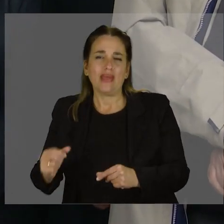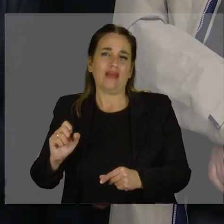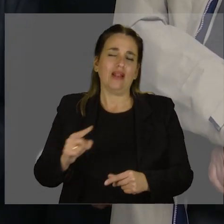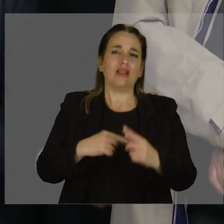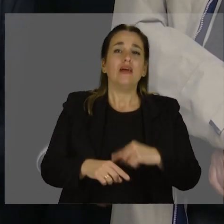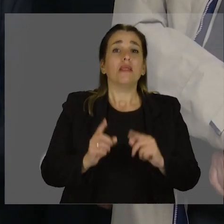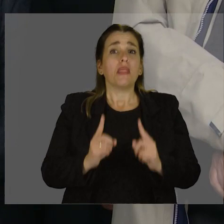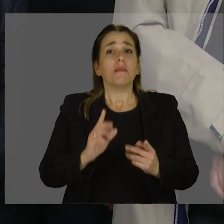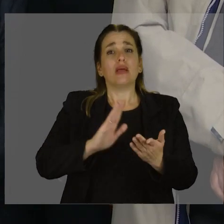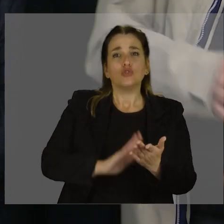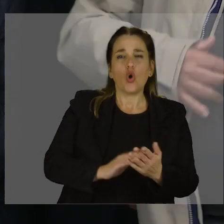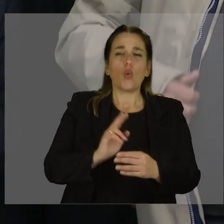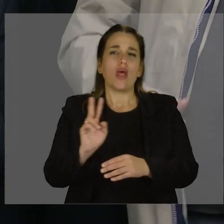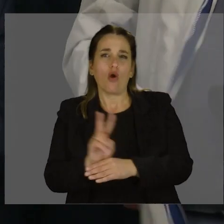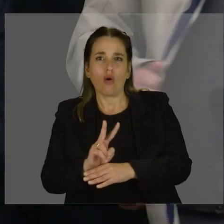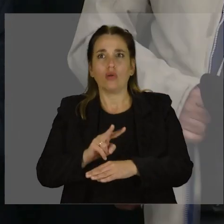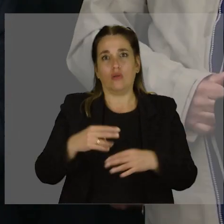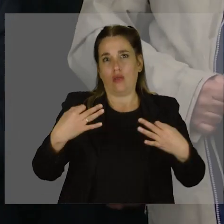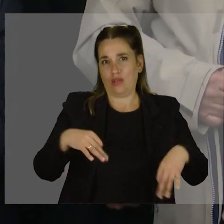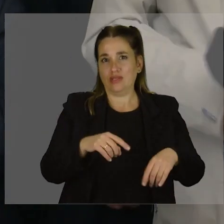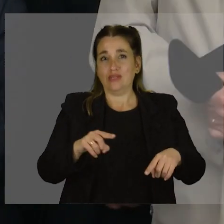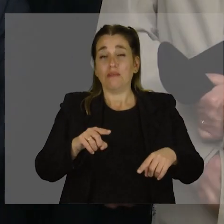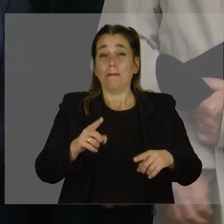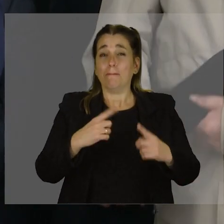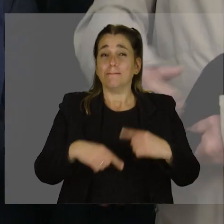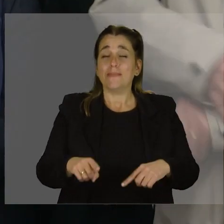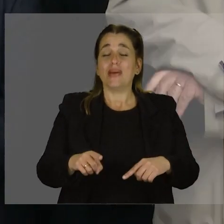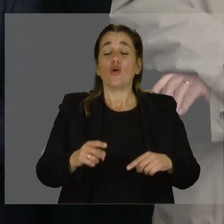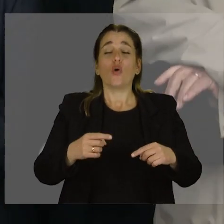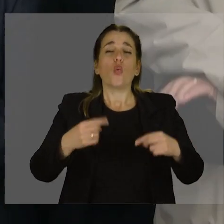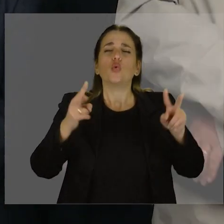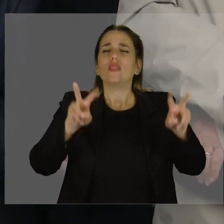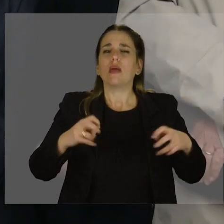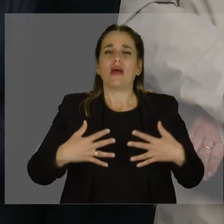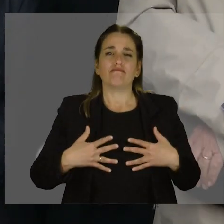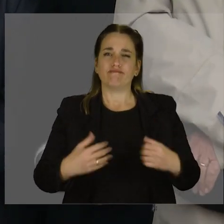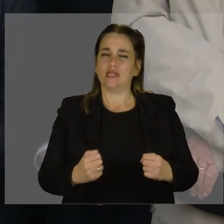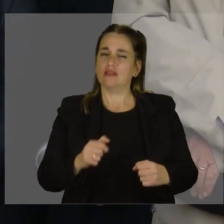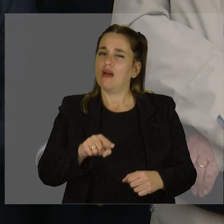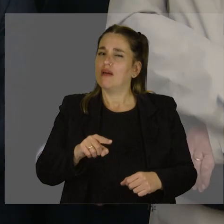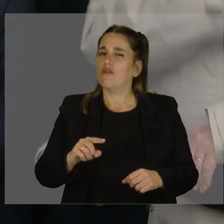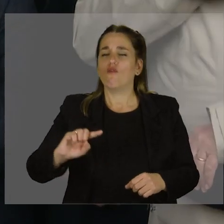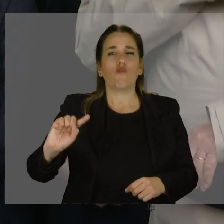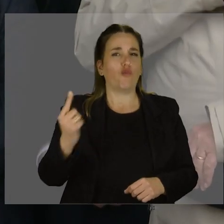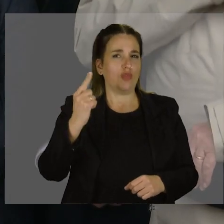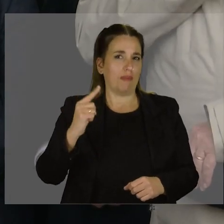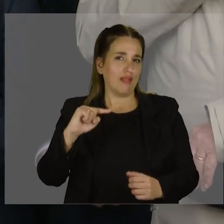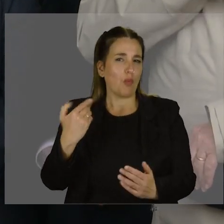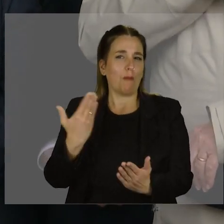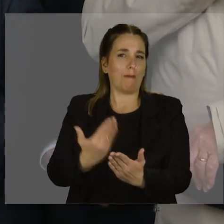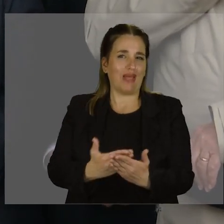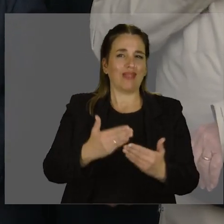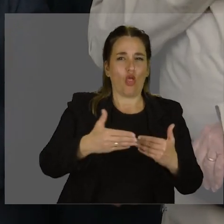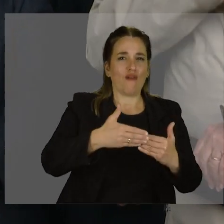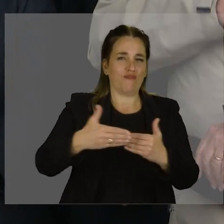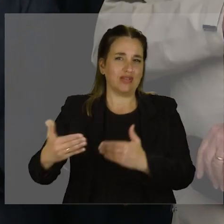y ha trabajado, la regularización, etcétera, etcétera. Pero el tema sanitario era uno de los temas que me planteaban los vecinos. Y